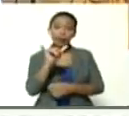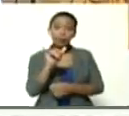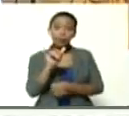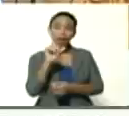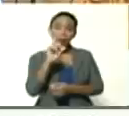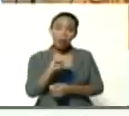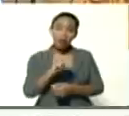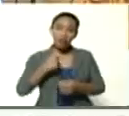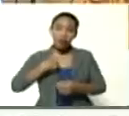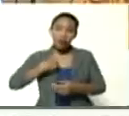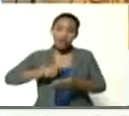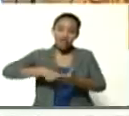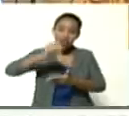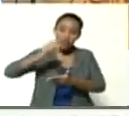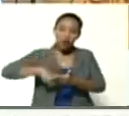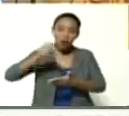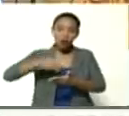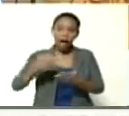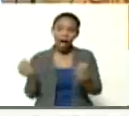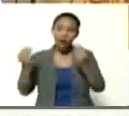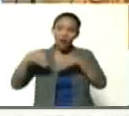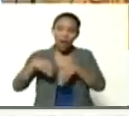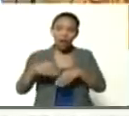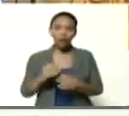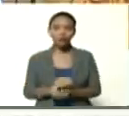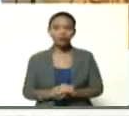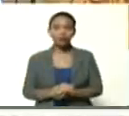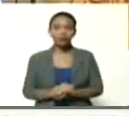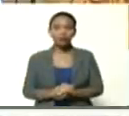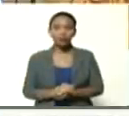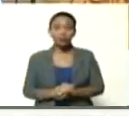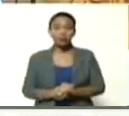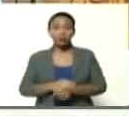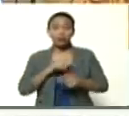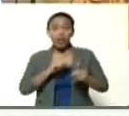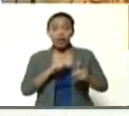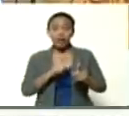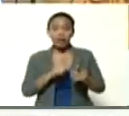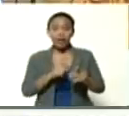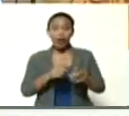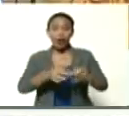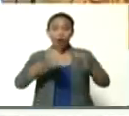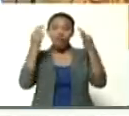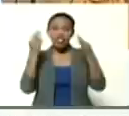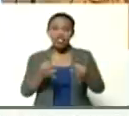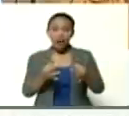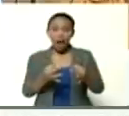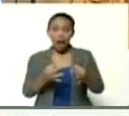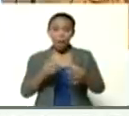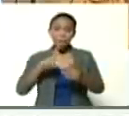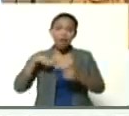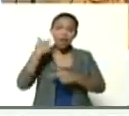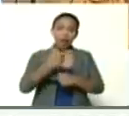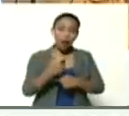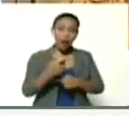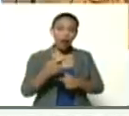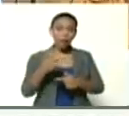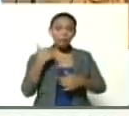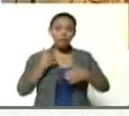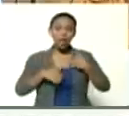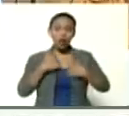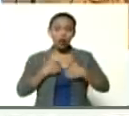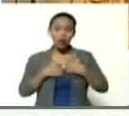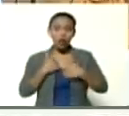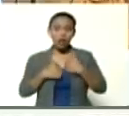he firmado el decreto que será publicado en Gaceta Oficial, señora vicepresidenta, mañana,